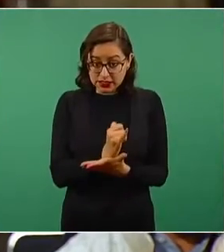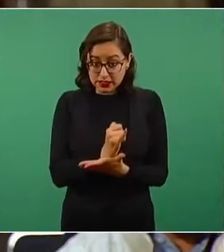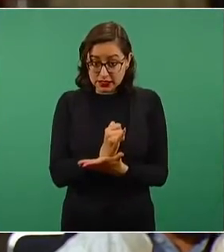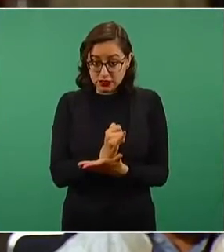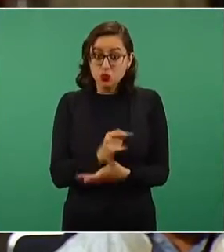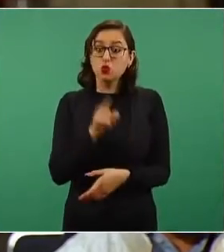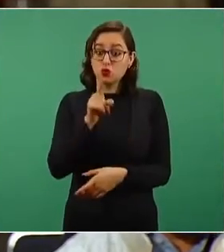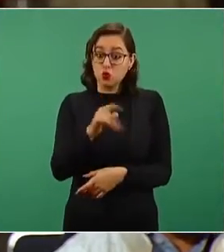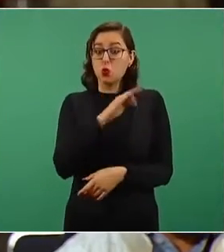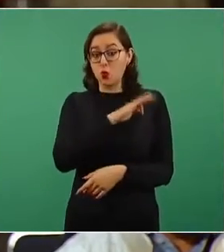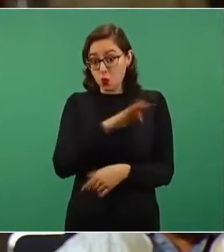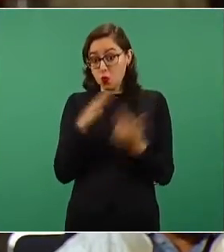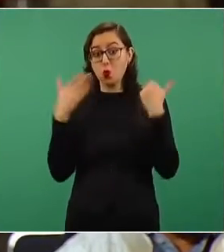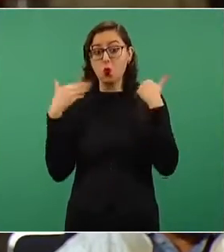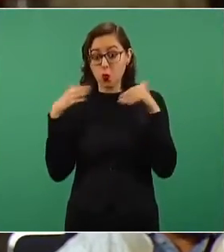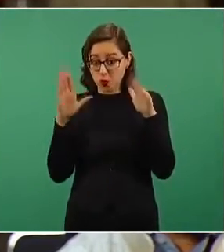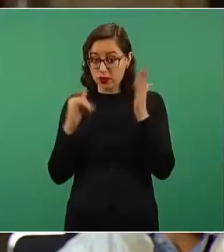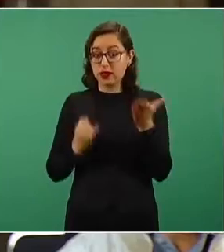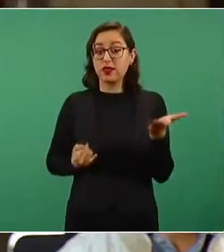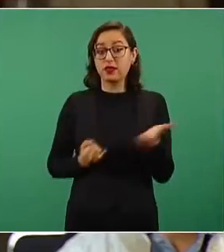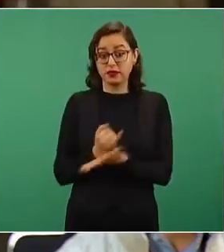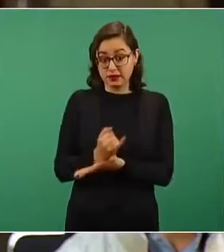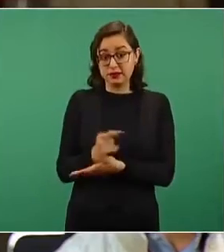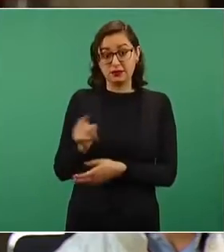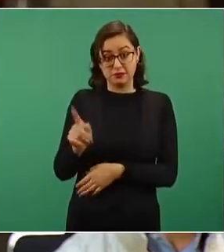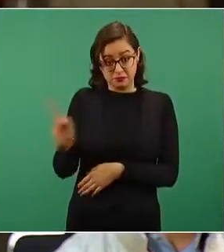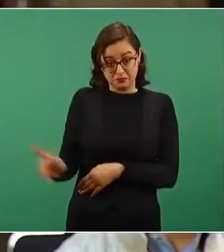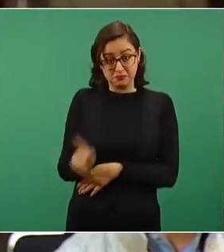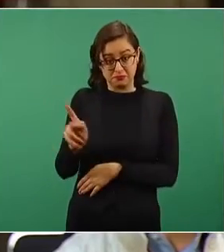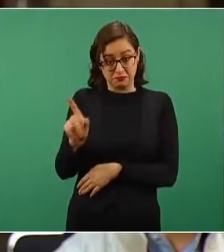si usted tomara la decisión, ese pueblo podría tener agua.